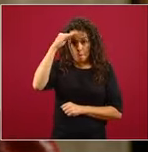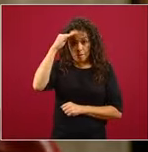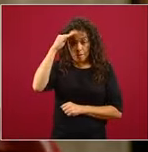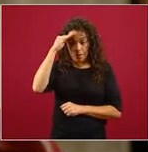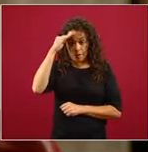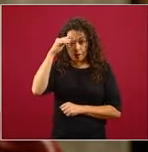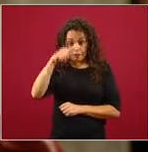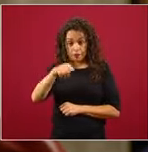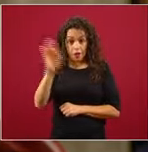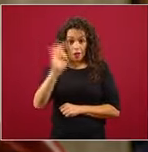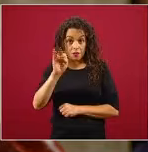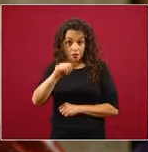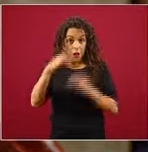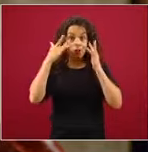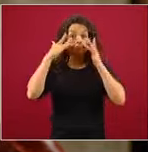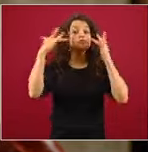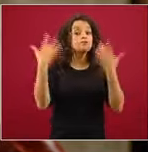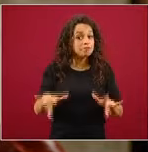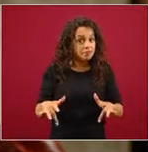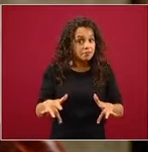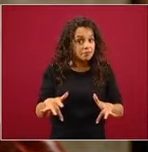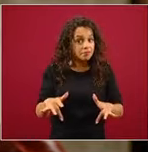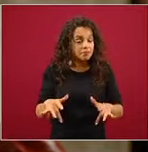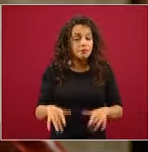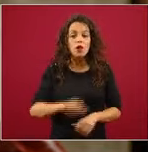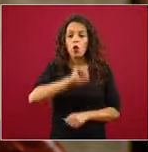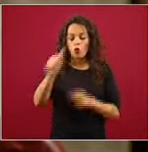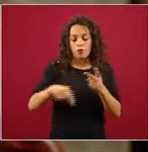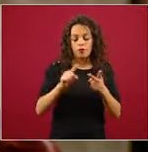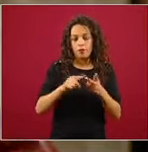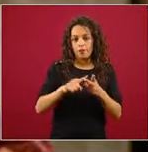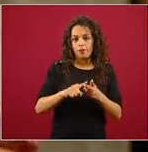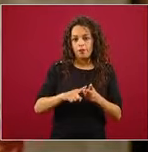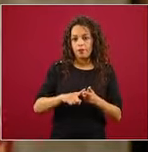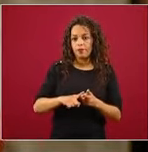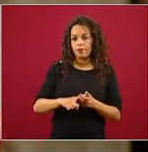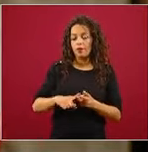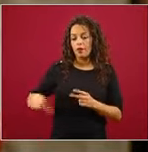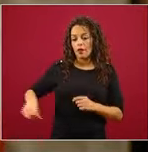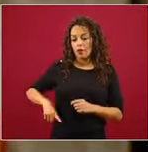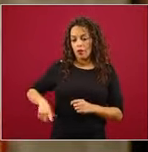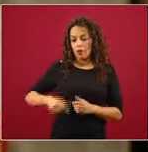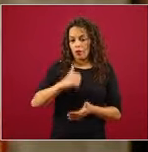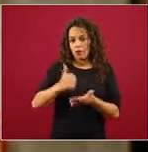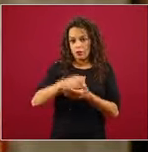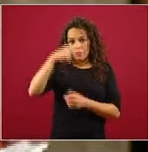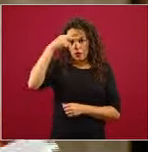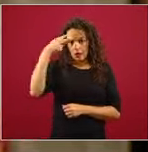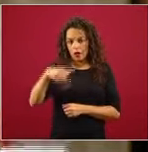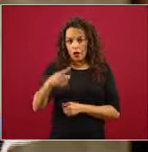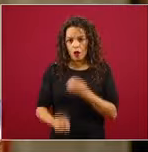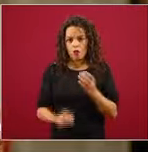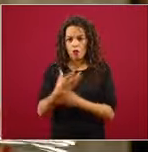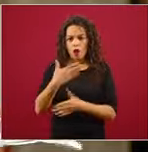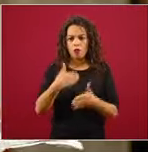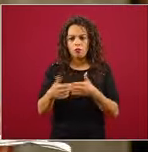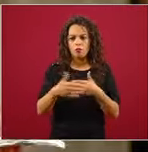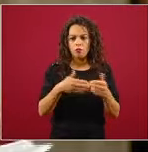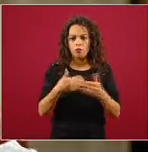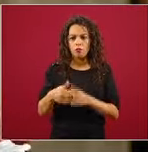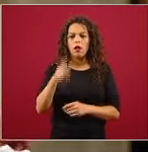otra, el gobierno de la Ciudad de México ha llevado a cabo un modelo a ras de suelo en colonias